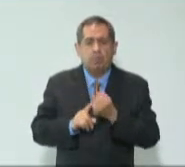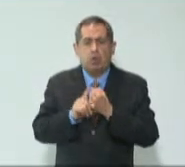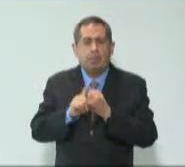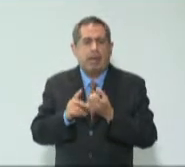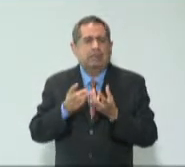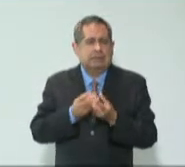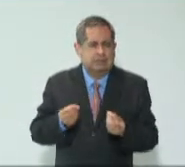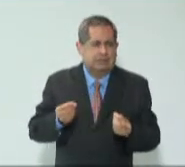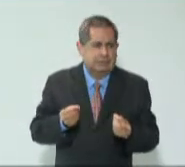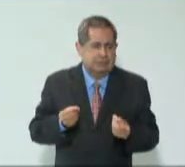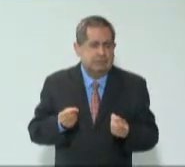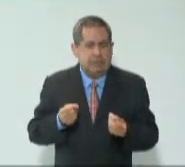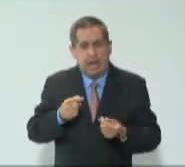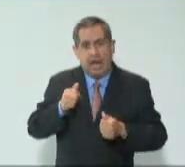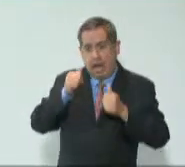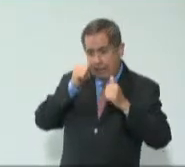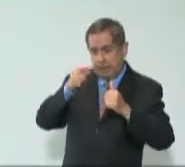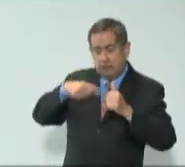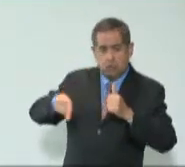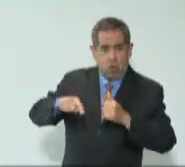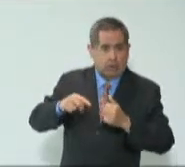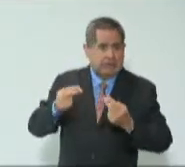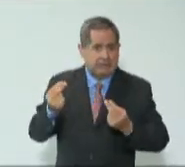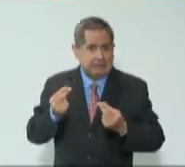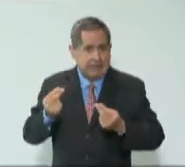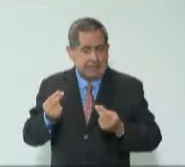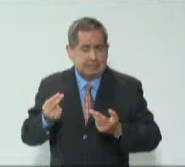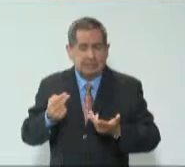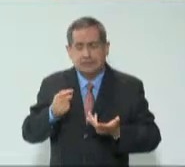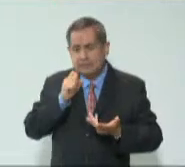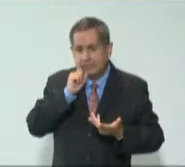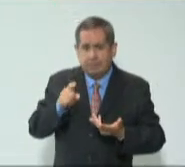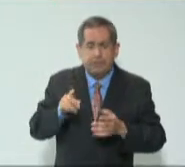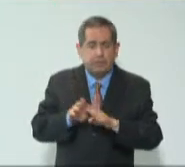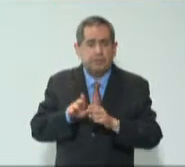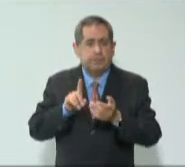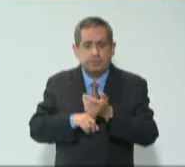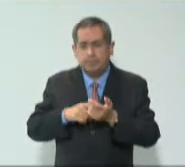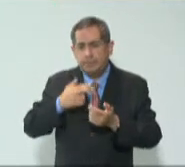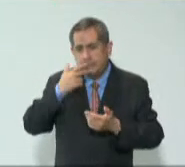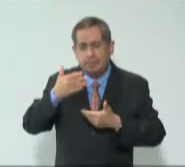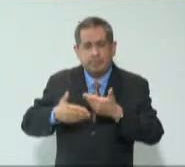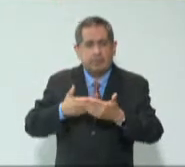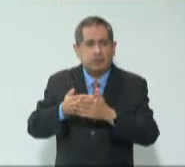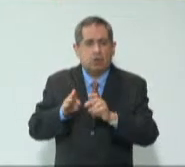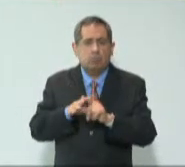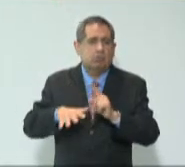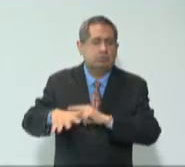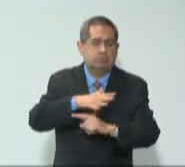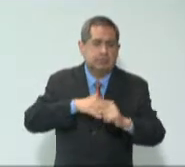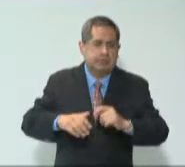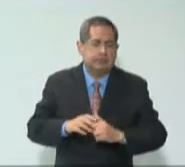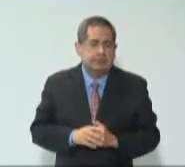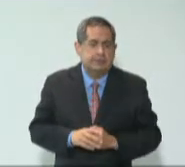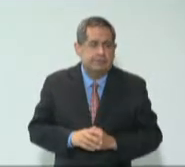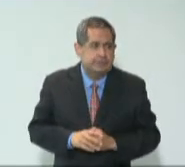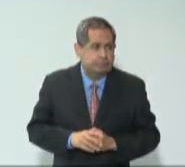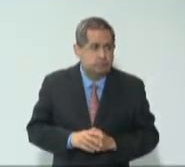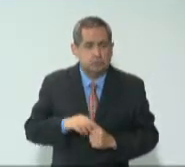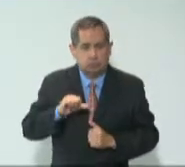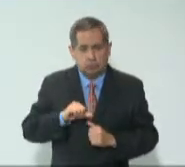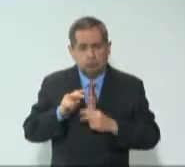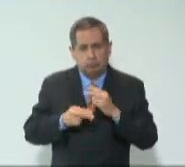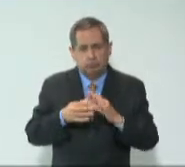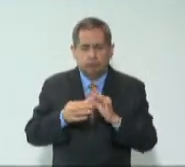problemáticas la atención de sus necesidades y por supuesto la mejora de su entorno hablaré de varias